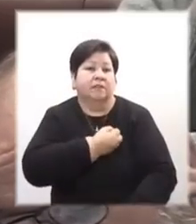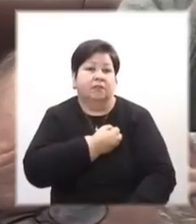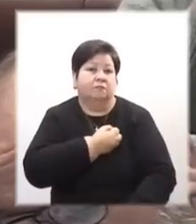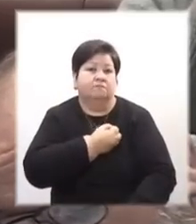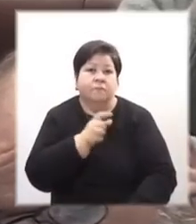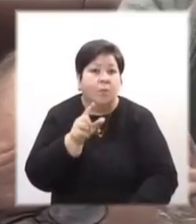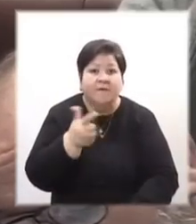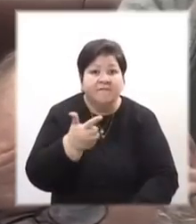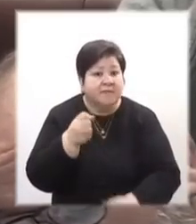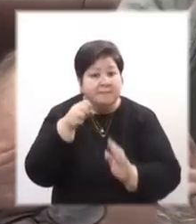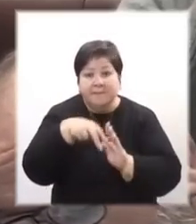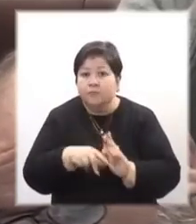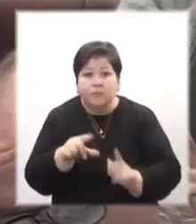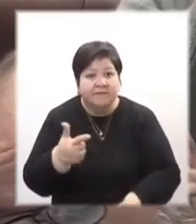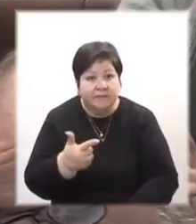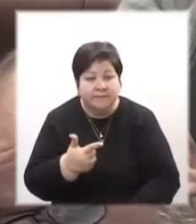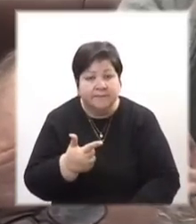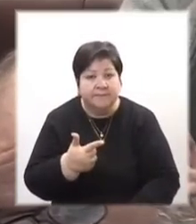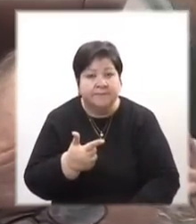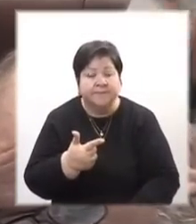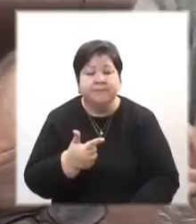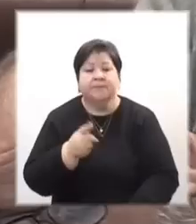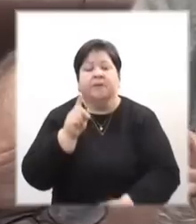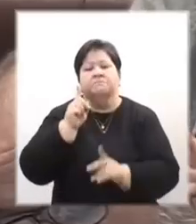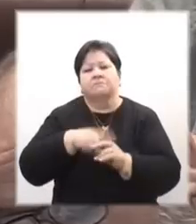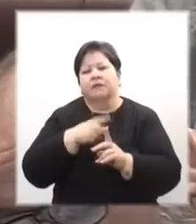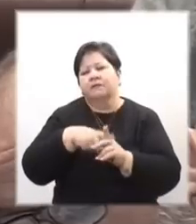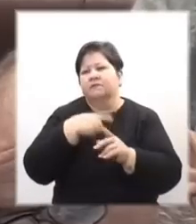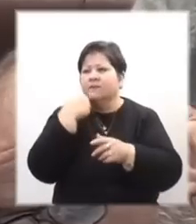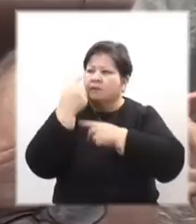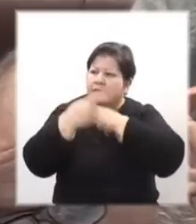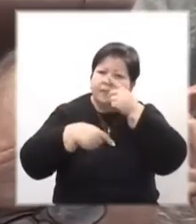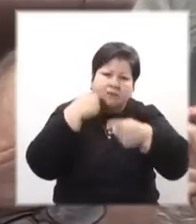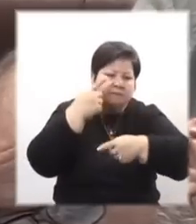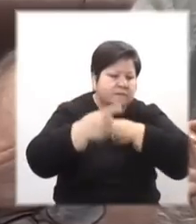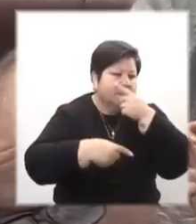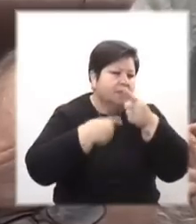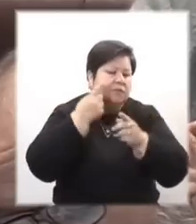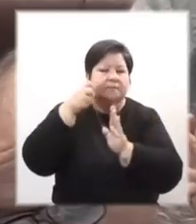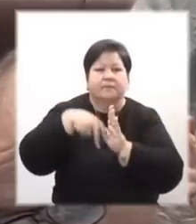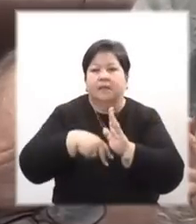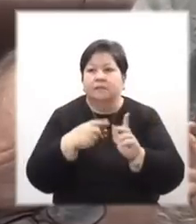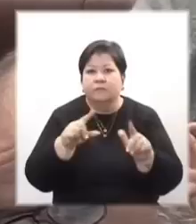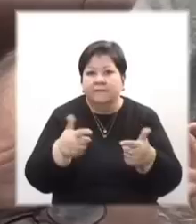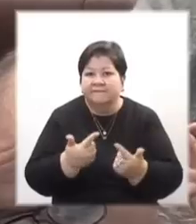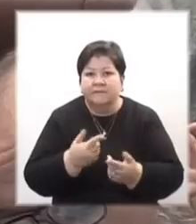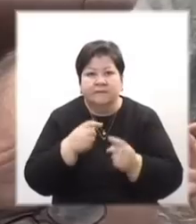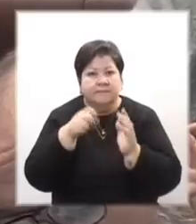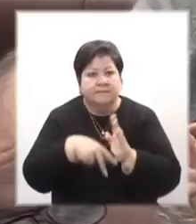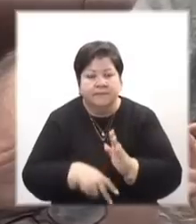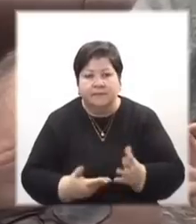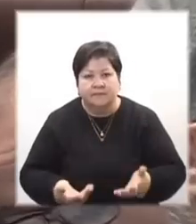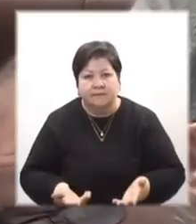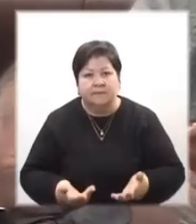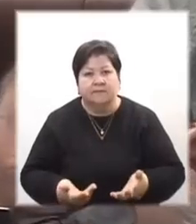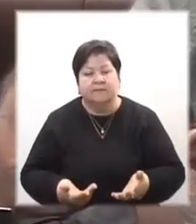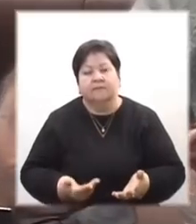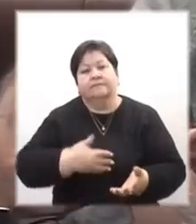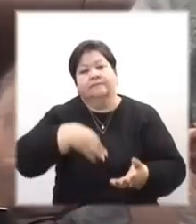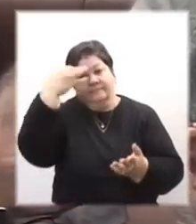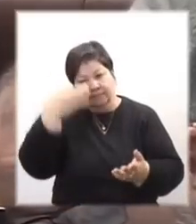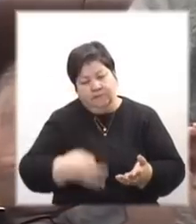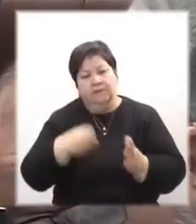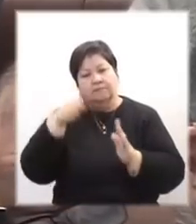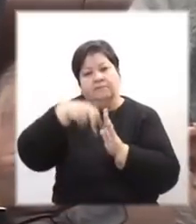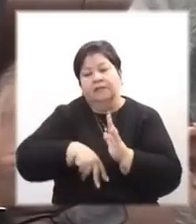un plan inexistente. Meses hablando de un plan estuvimos que no existía. Y justamente como